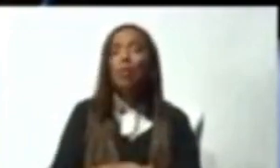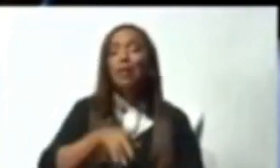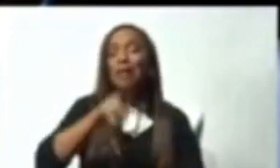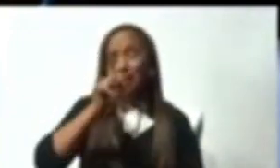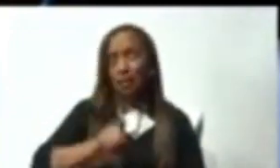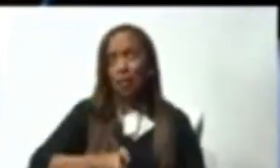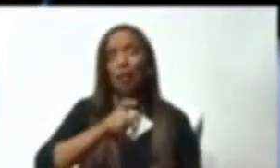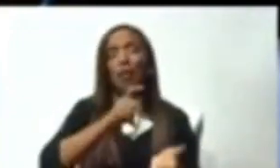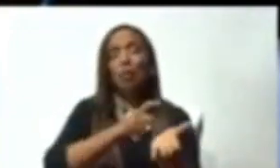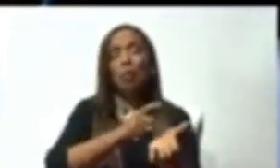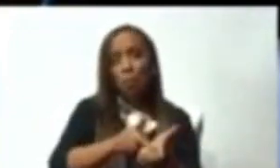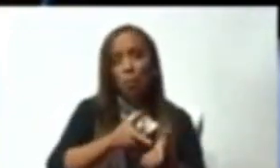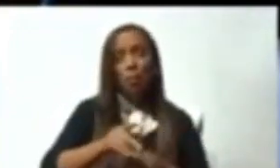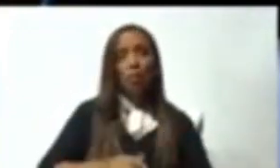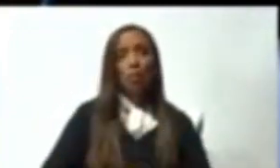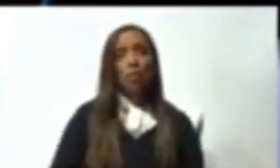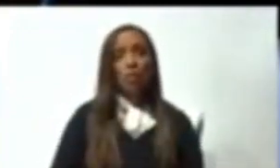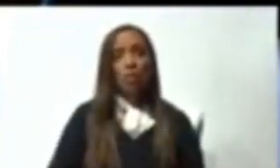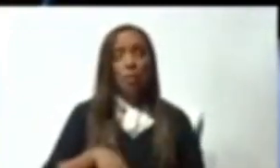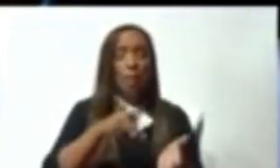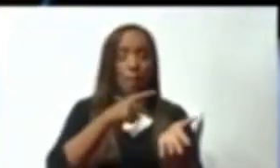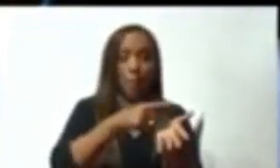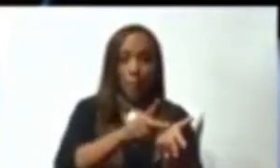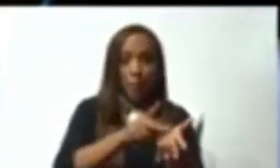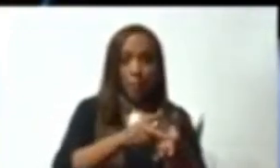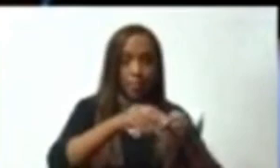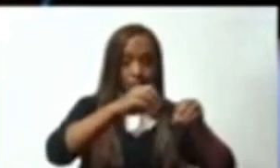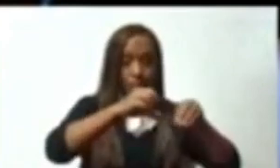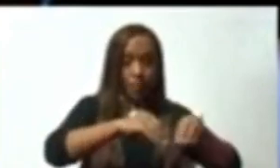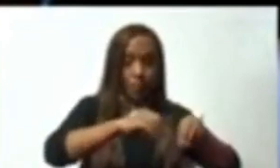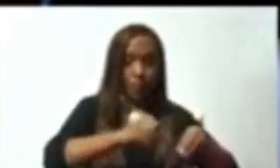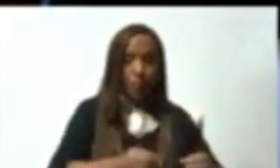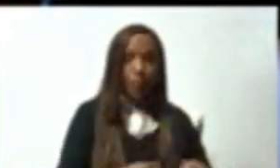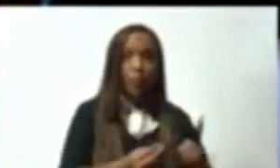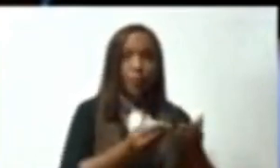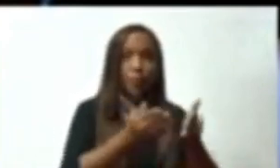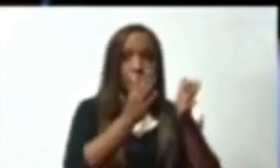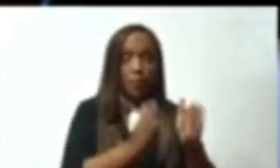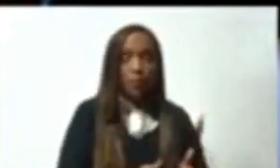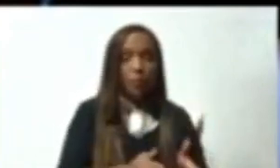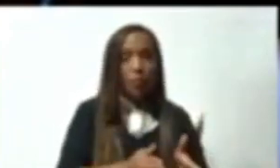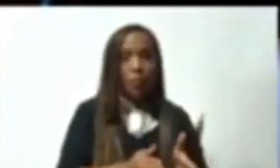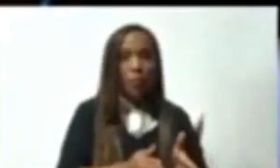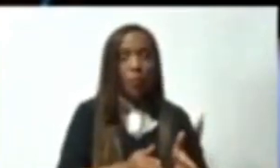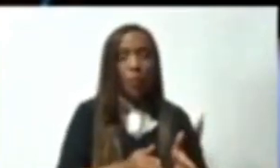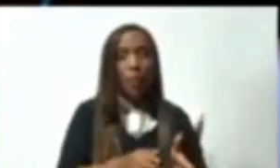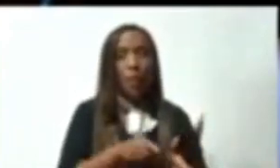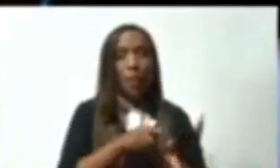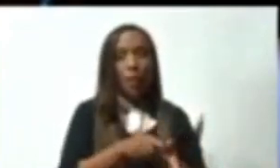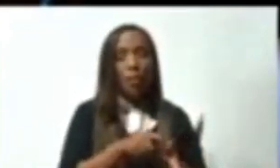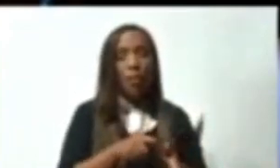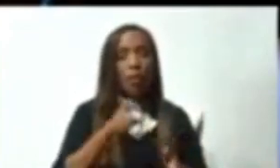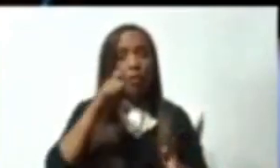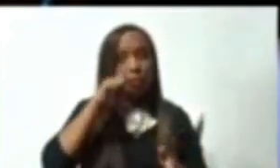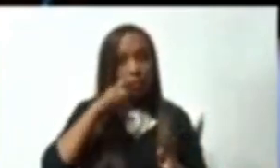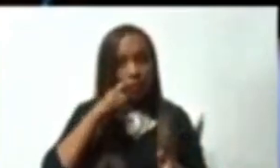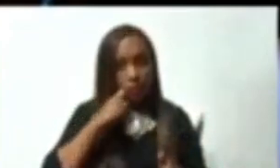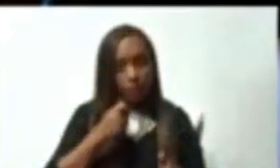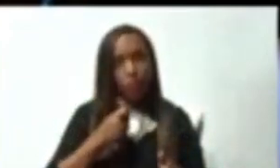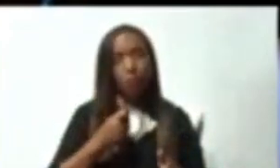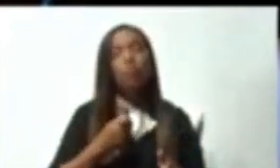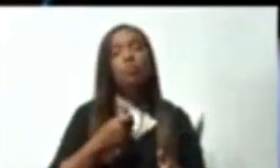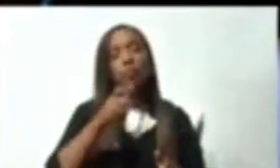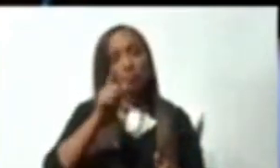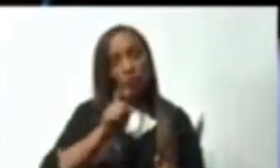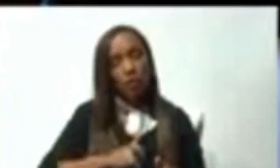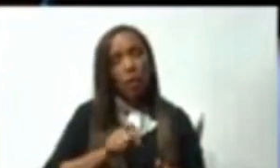para el pago a los mismos productores de cebolla de Vallejuelo, que son 300 millones de pesos y que también esperan por el pago. Si no